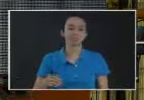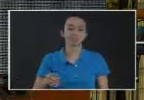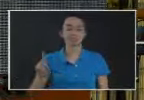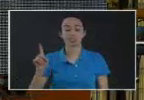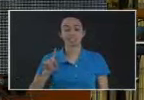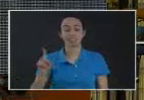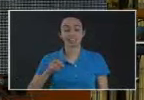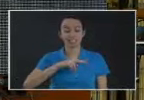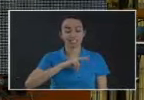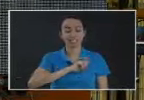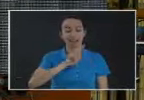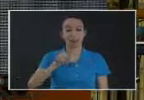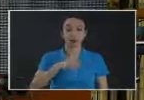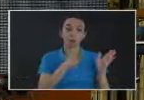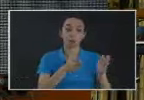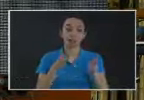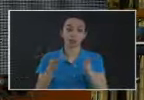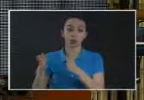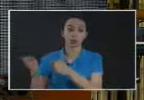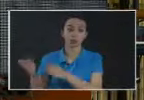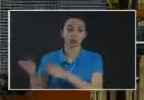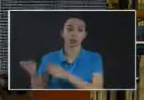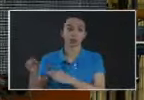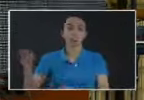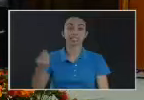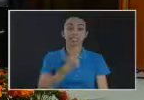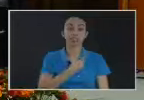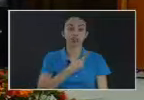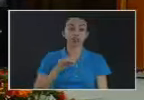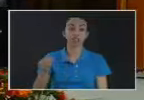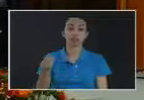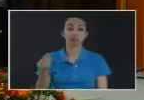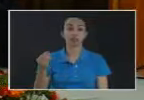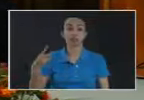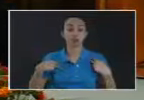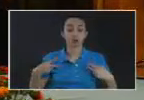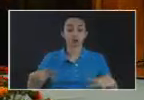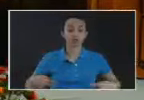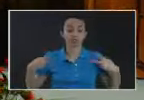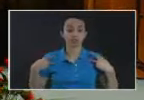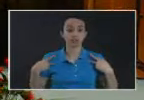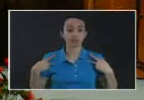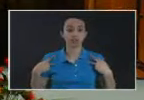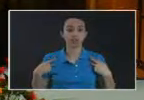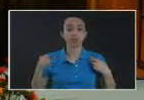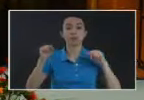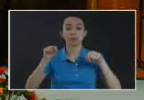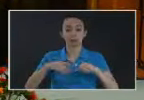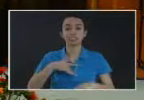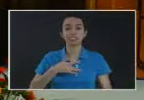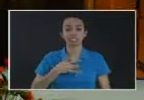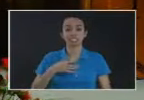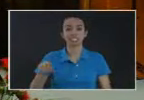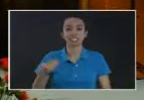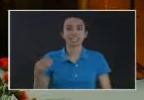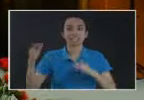eran unos preparativos que solo los que hemos vivido pues podemos sentir qué tan grande